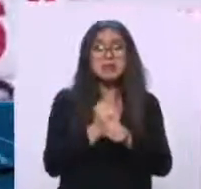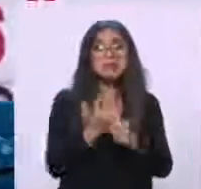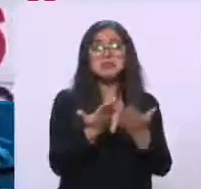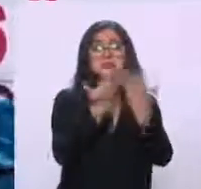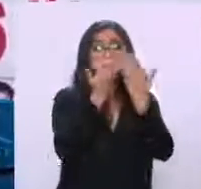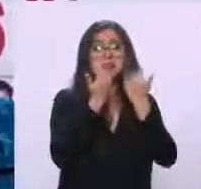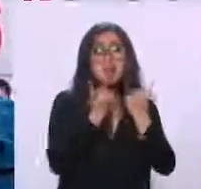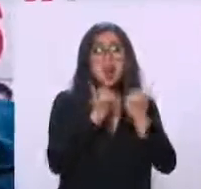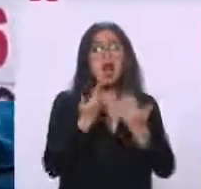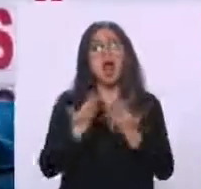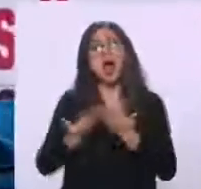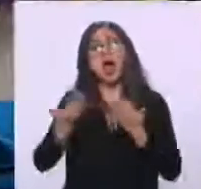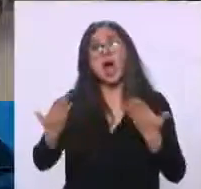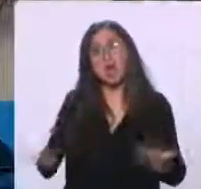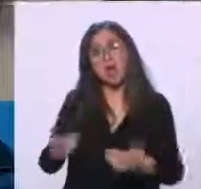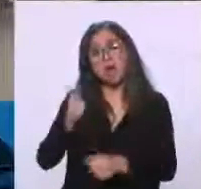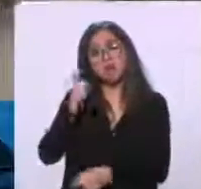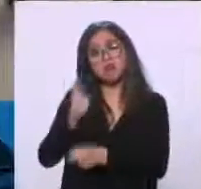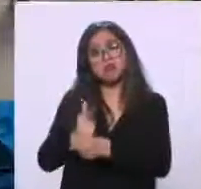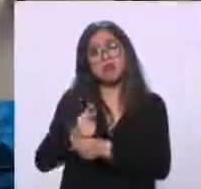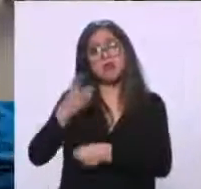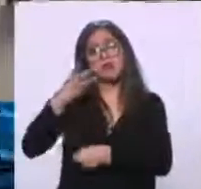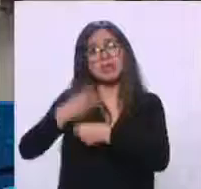muchacho identificado, a Cristian.